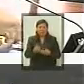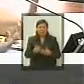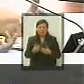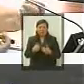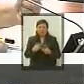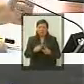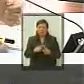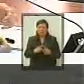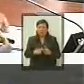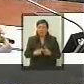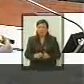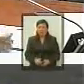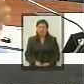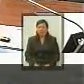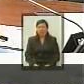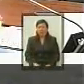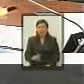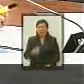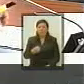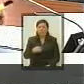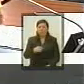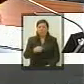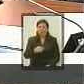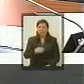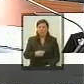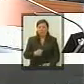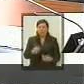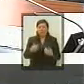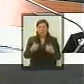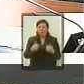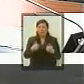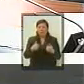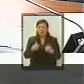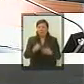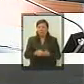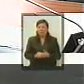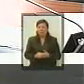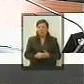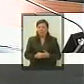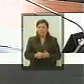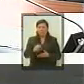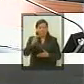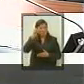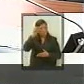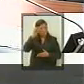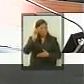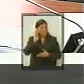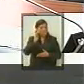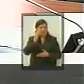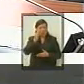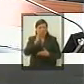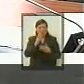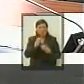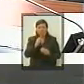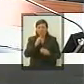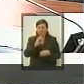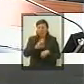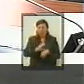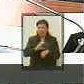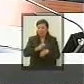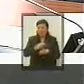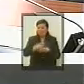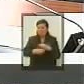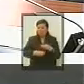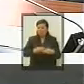entonces Señor nosotros tenemos que velar por madre de Dios sobre todo porque es la capital